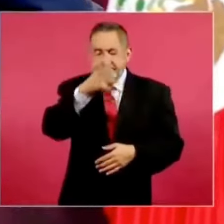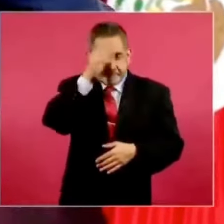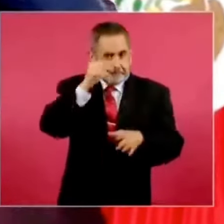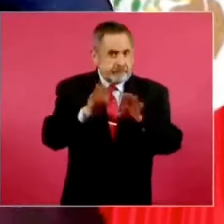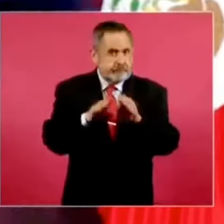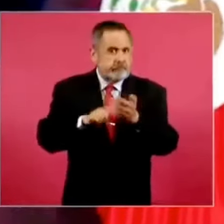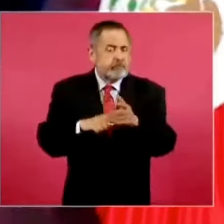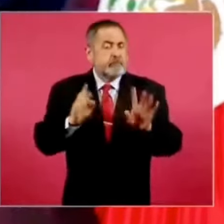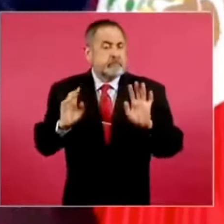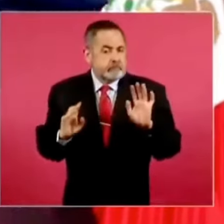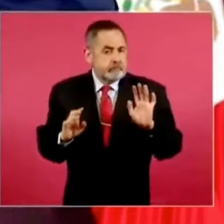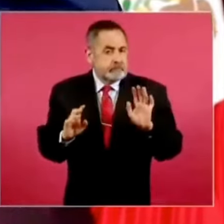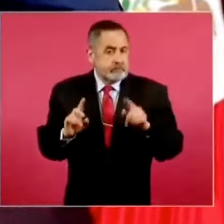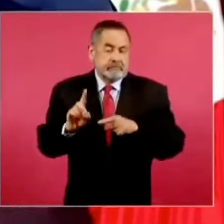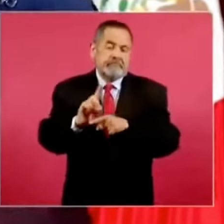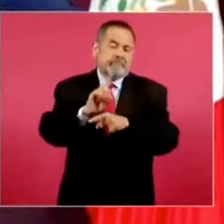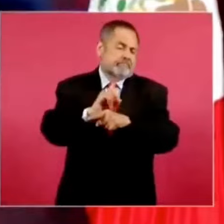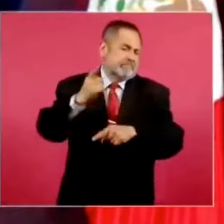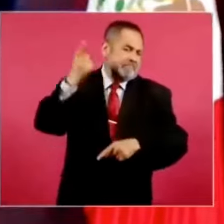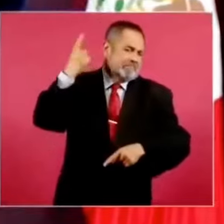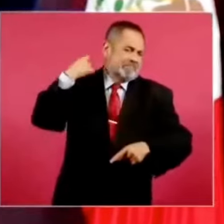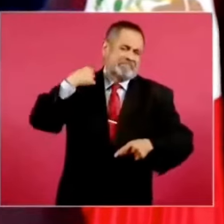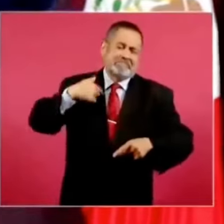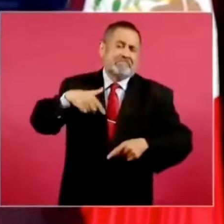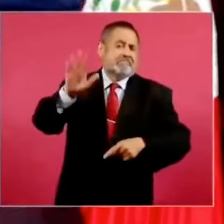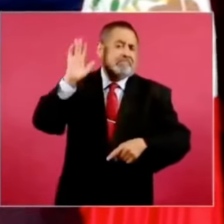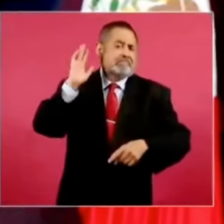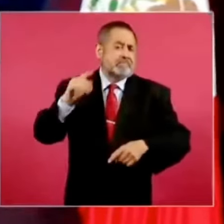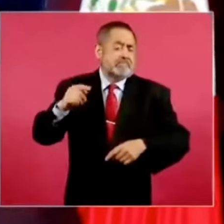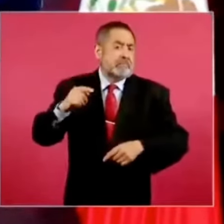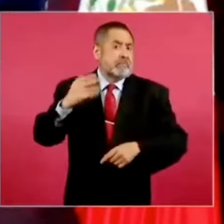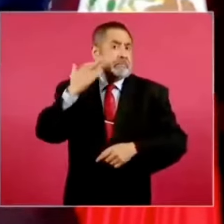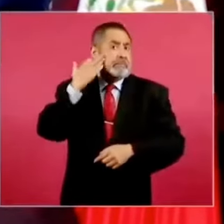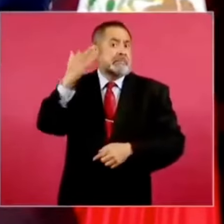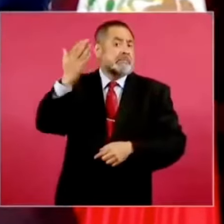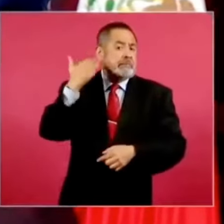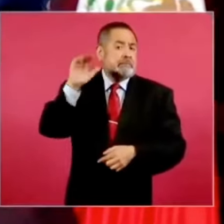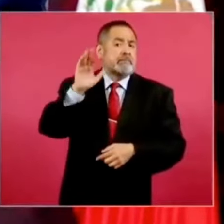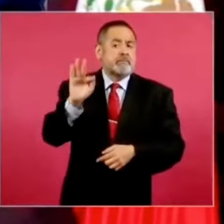Les digo que viene de Fox.